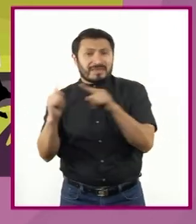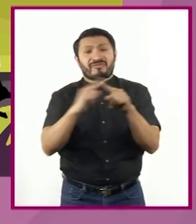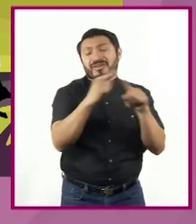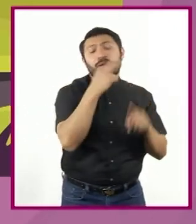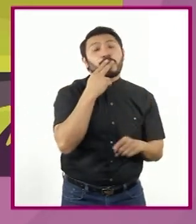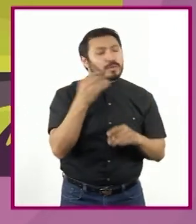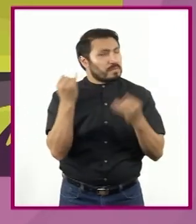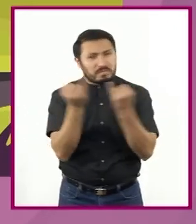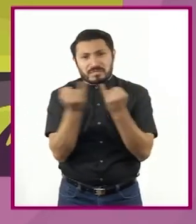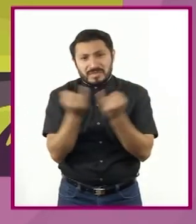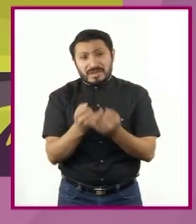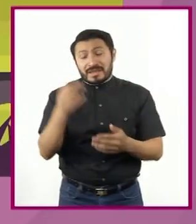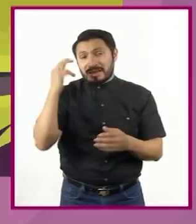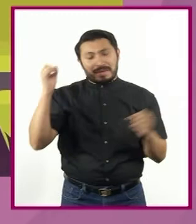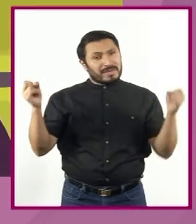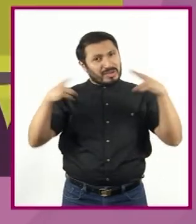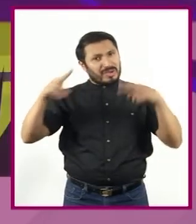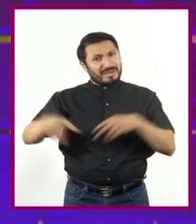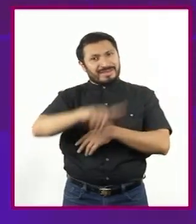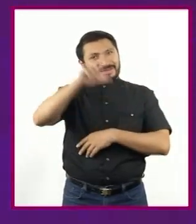usos. Hasta la próxima.